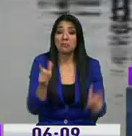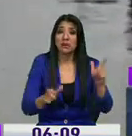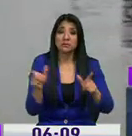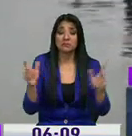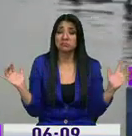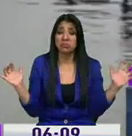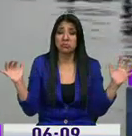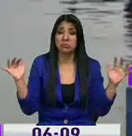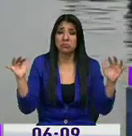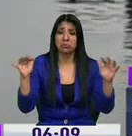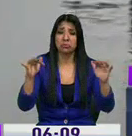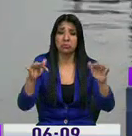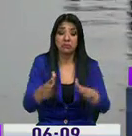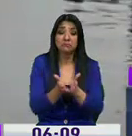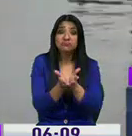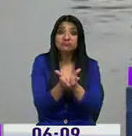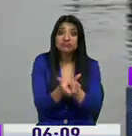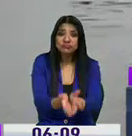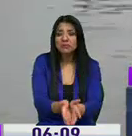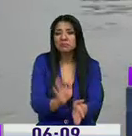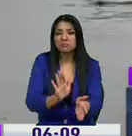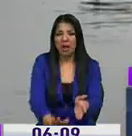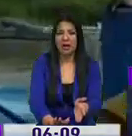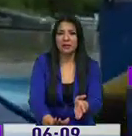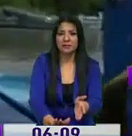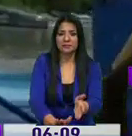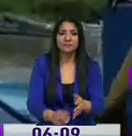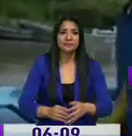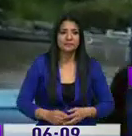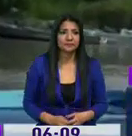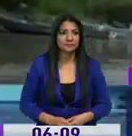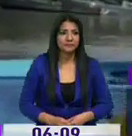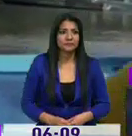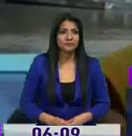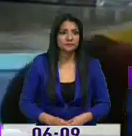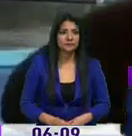que parar la marcha de la fibra en la que huían